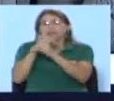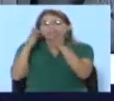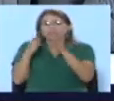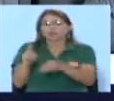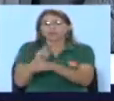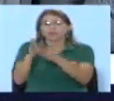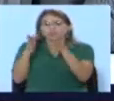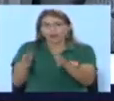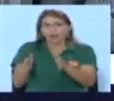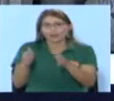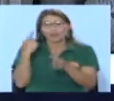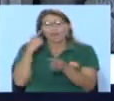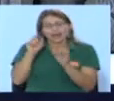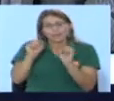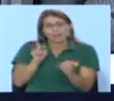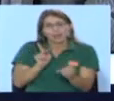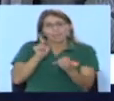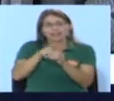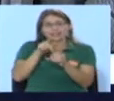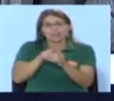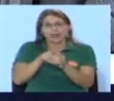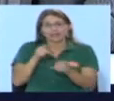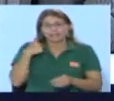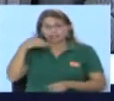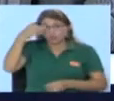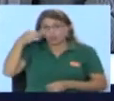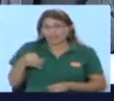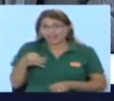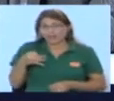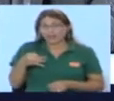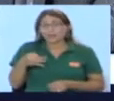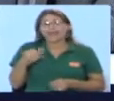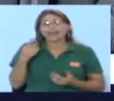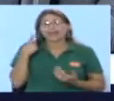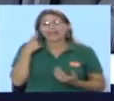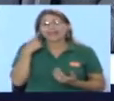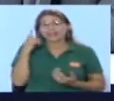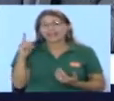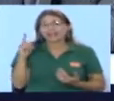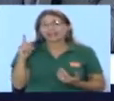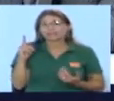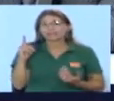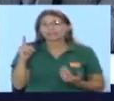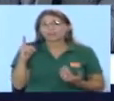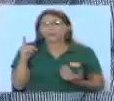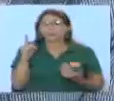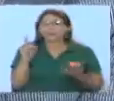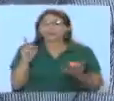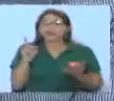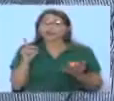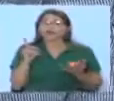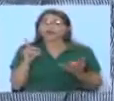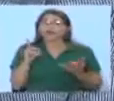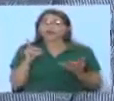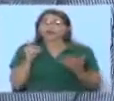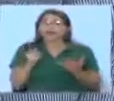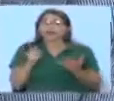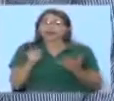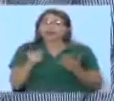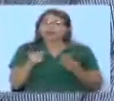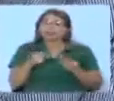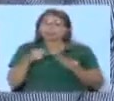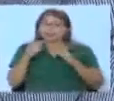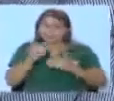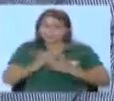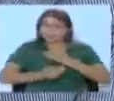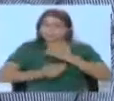mí me parece que por el fondo... estrictamente por el fondo, y cuando hablo del fondo es el fondo procedimental, sí, hasta